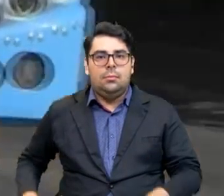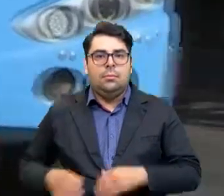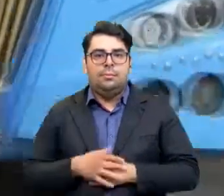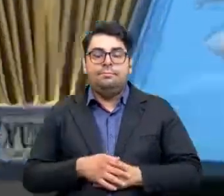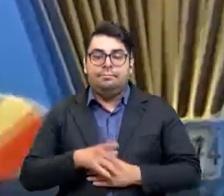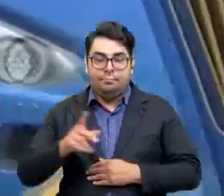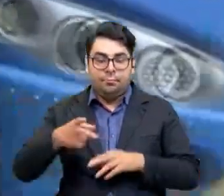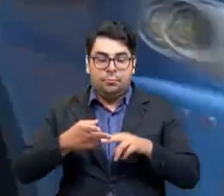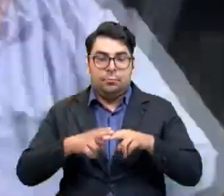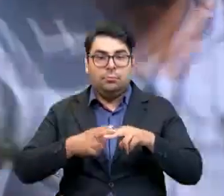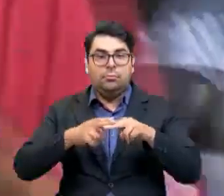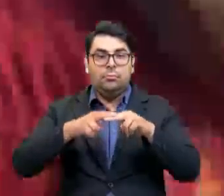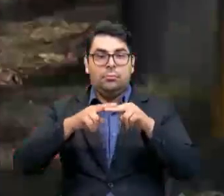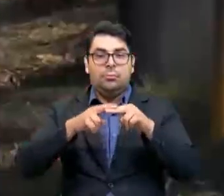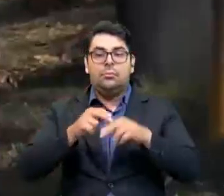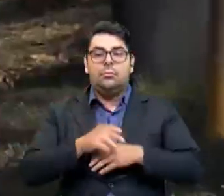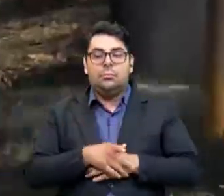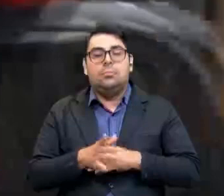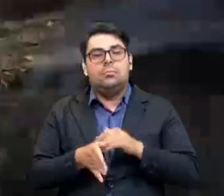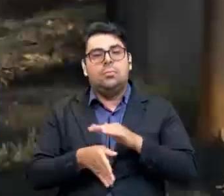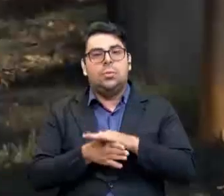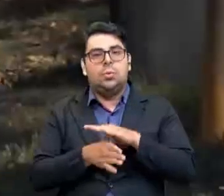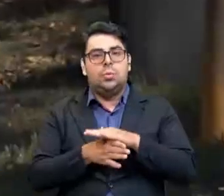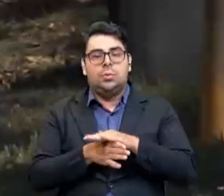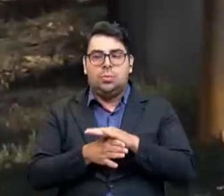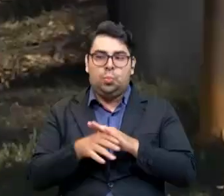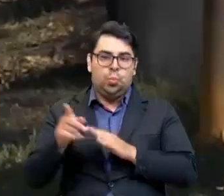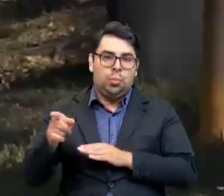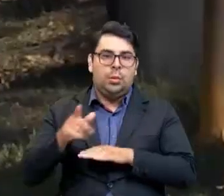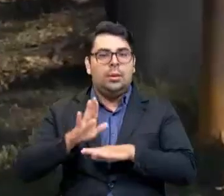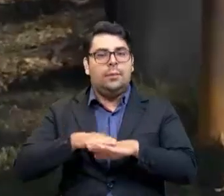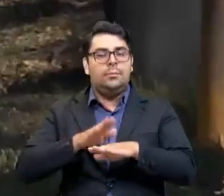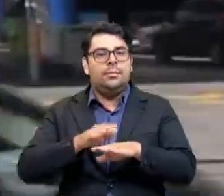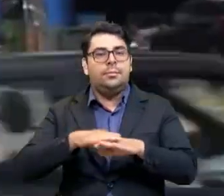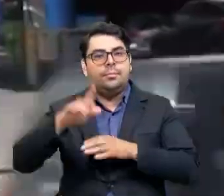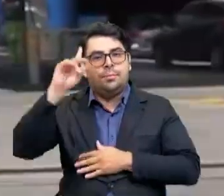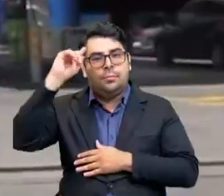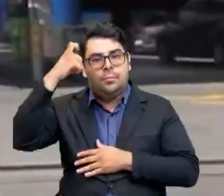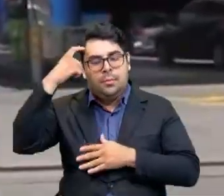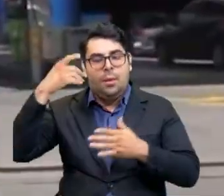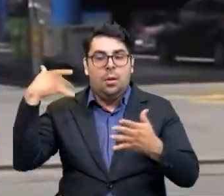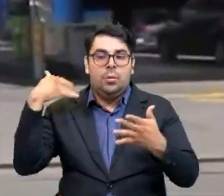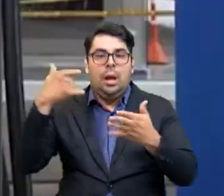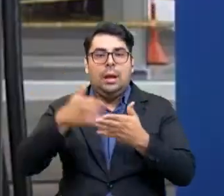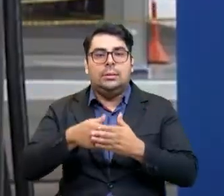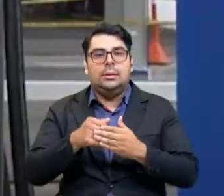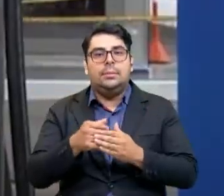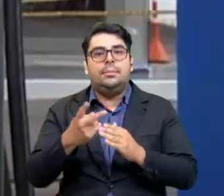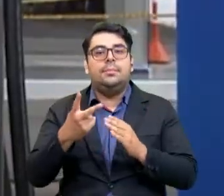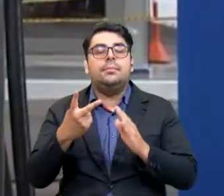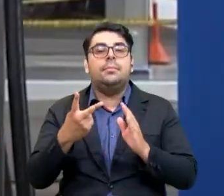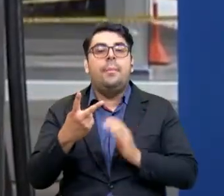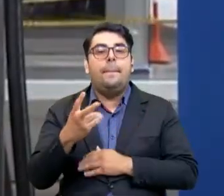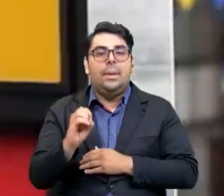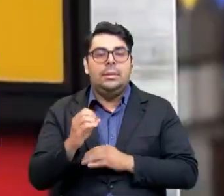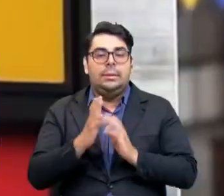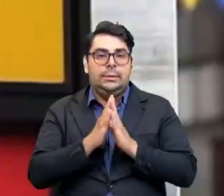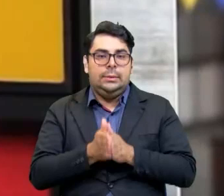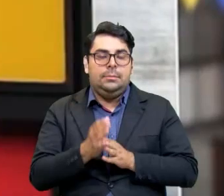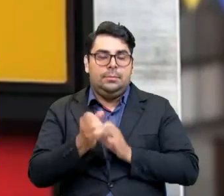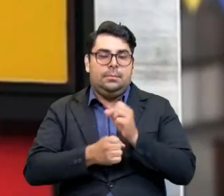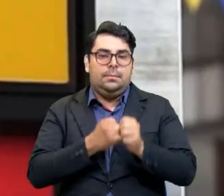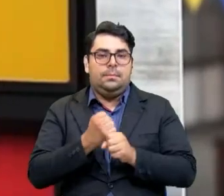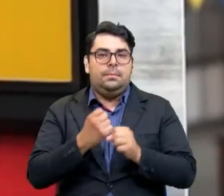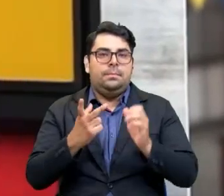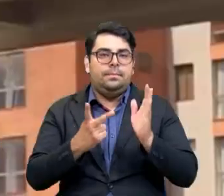esos aumentos van a seguir manejándose según el gobierno nacional de manera gradual hasta el mes de diciembre de 2023.